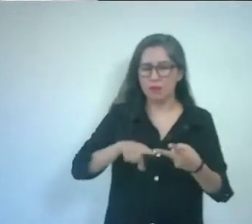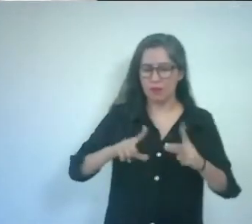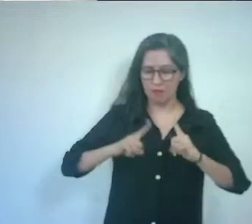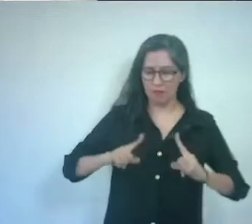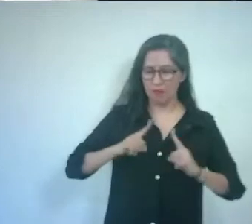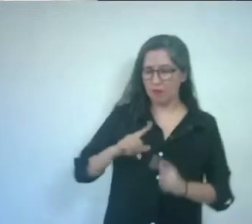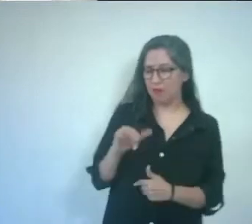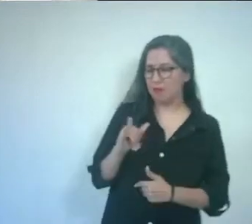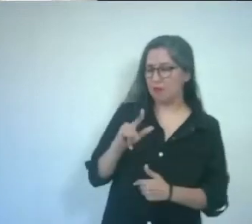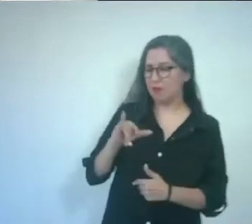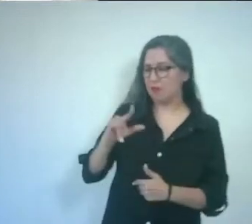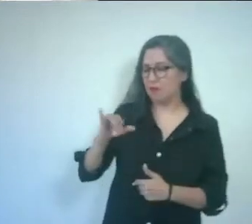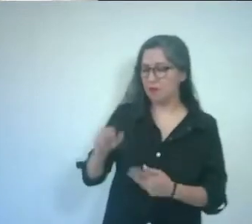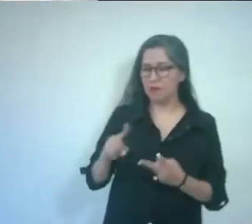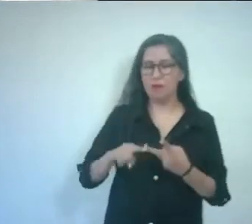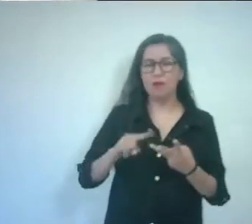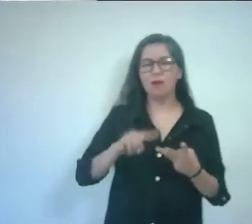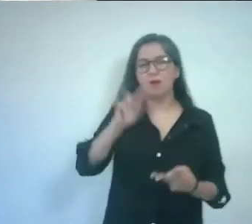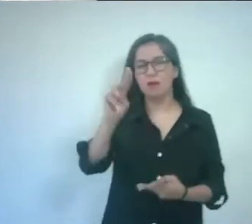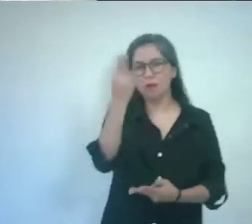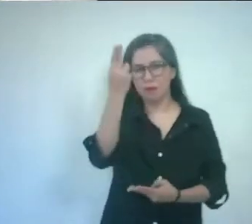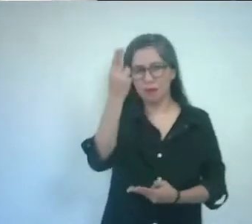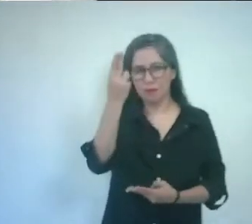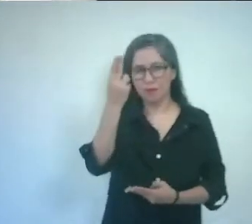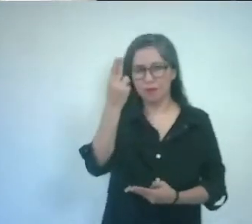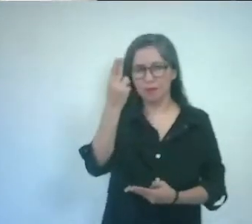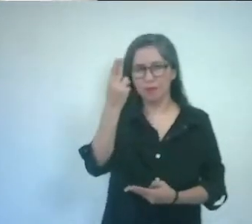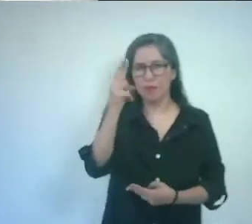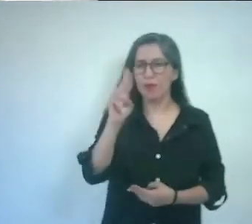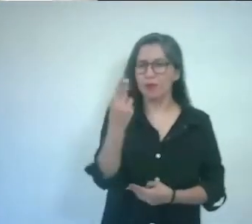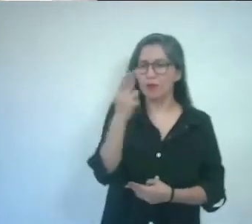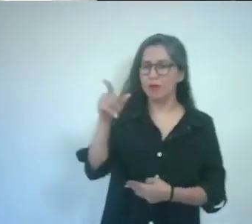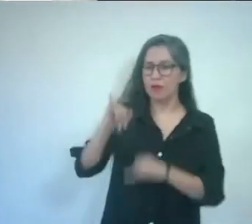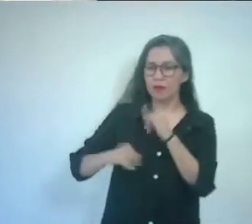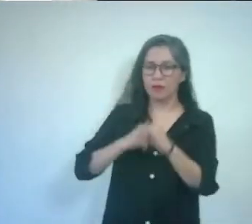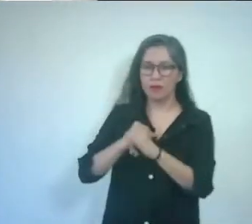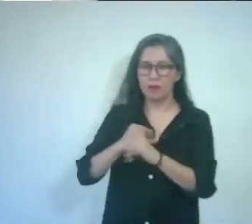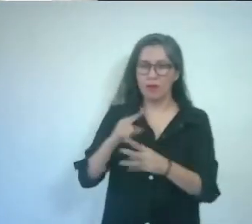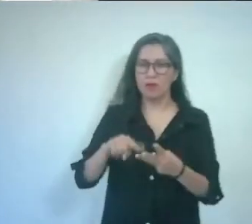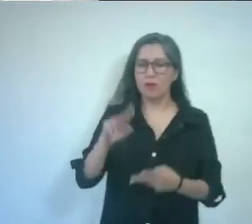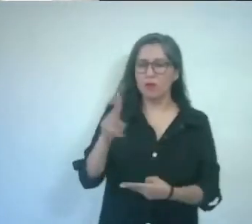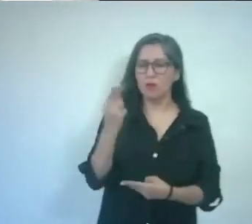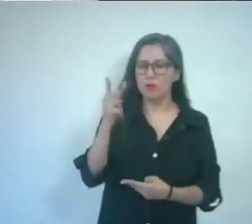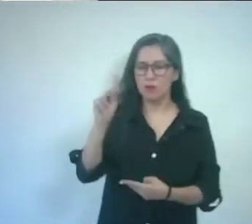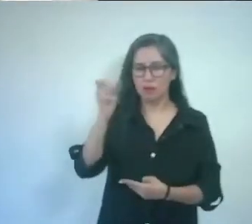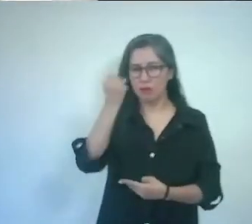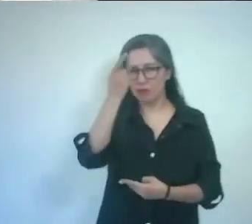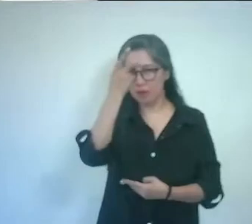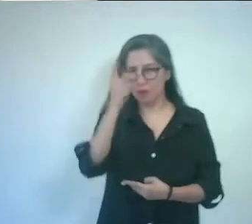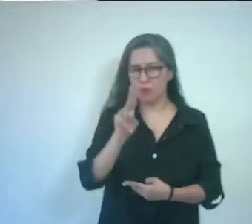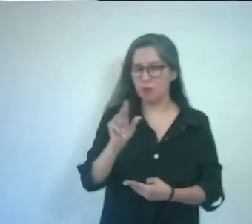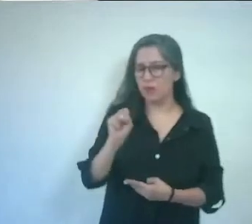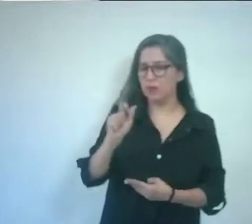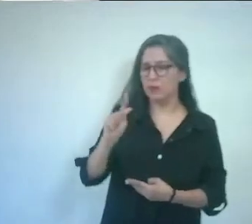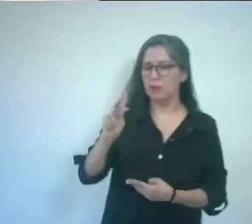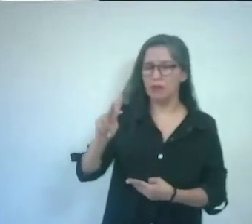Electorales, a las universidades, a la Universidad Intercultural, a la Universidad Politécnica, a la Universidad Autónoma de San Luis Potosí, al